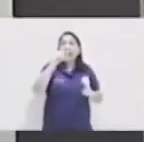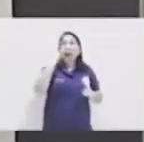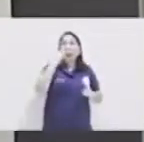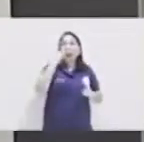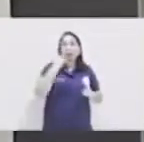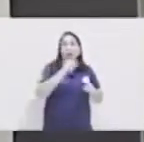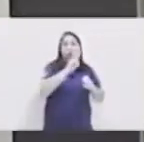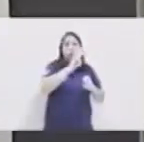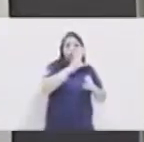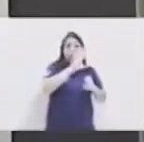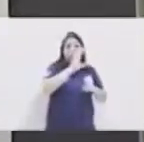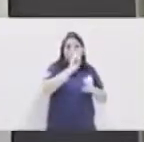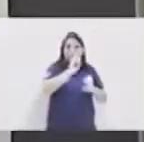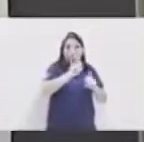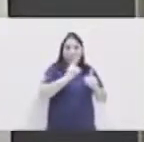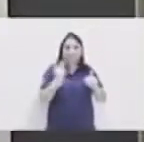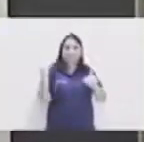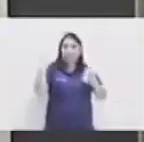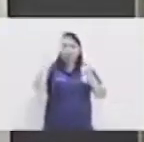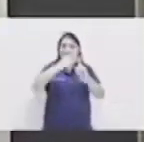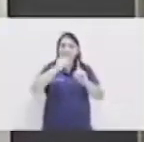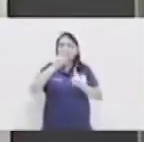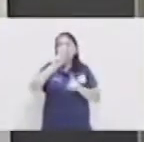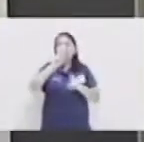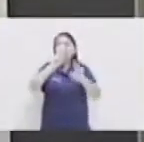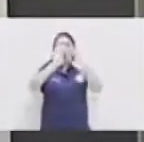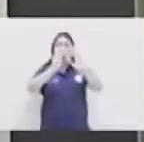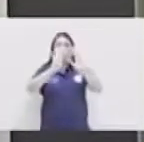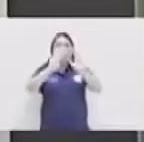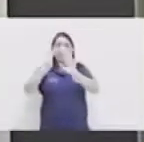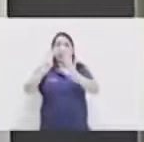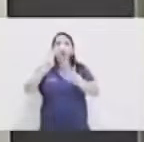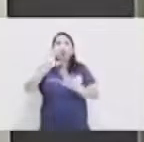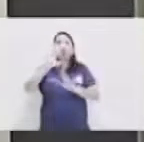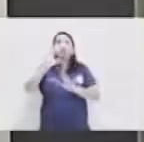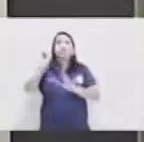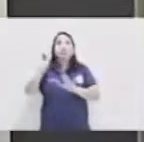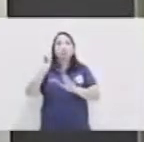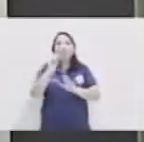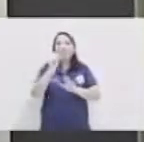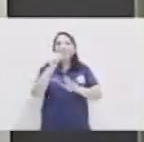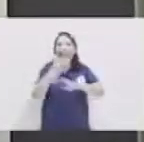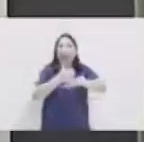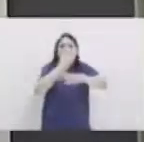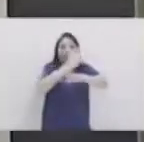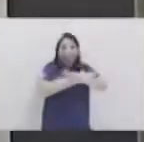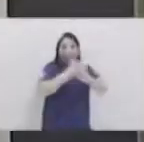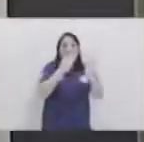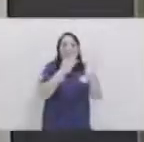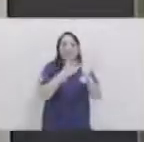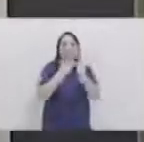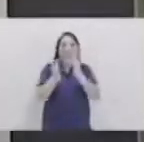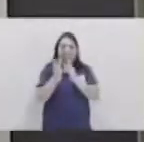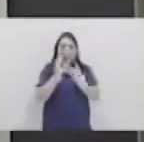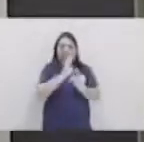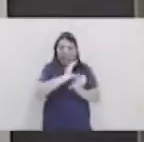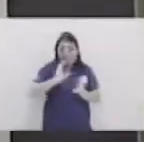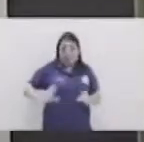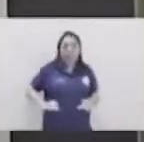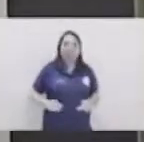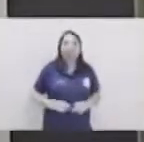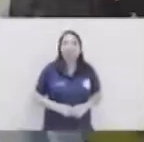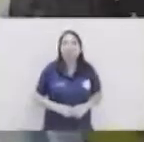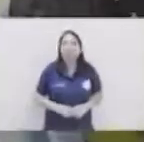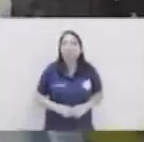Cristo. Esta literatura es la más completa, la maya. Ellos articularon bien sus